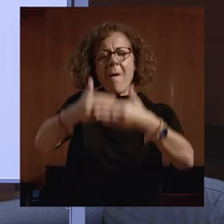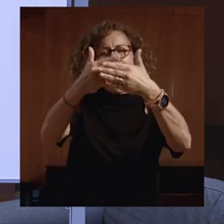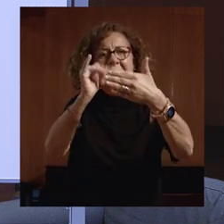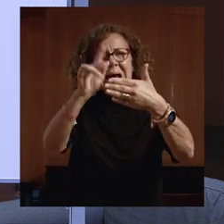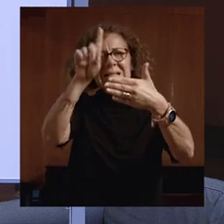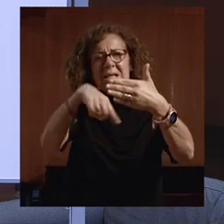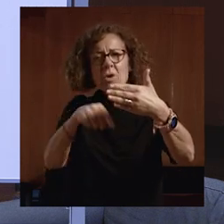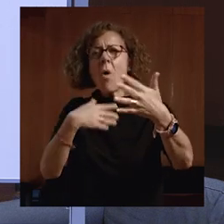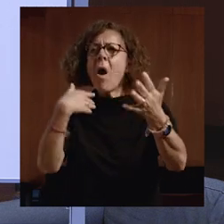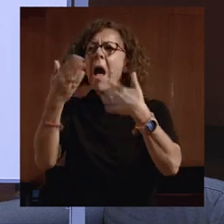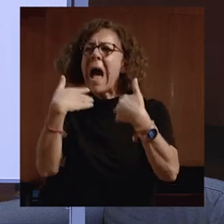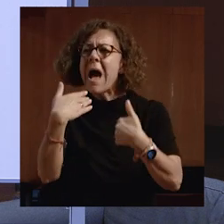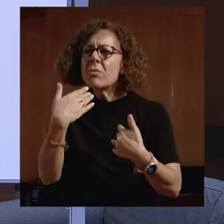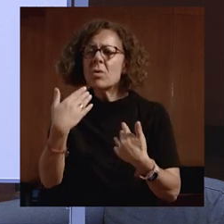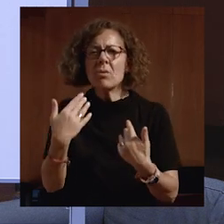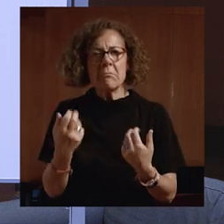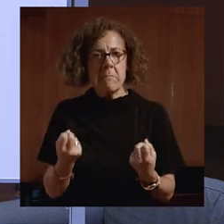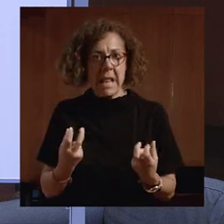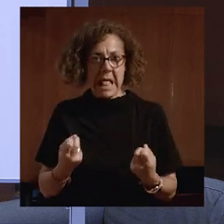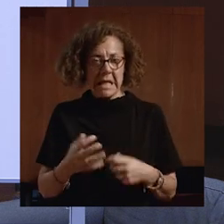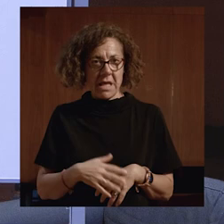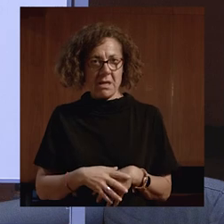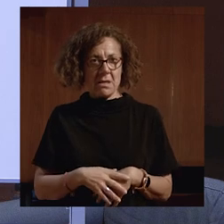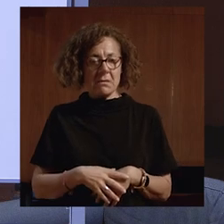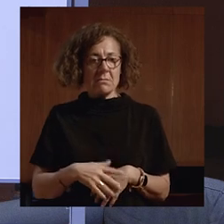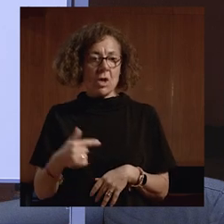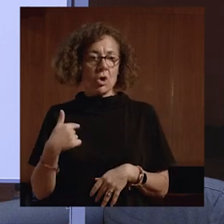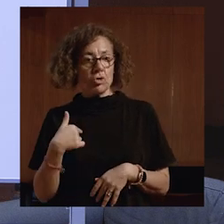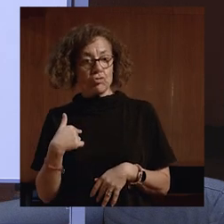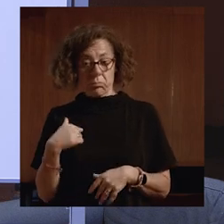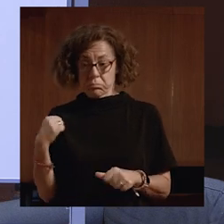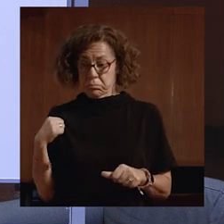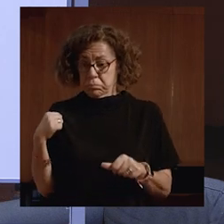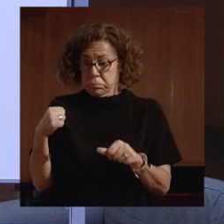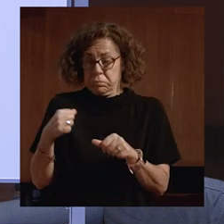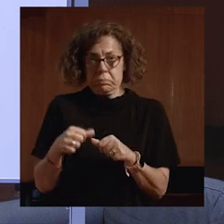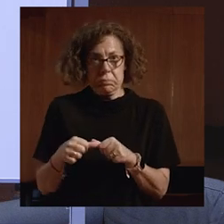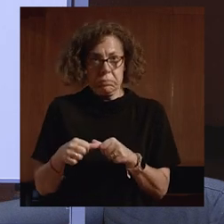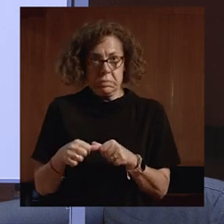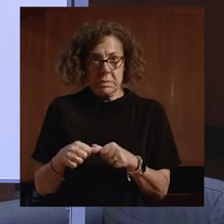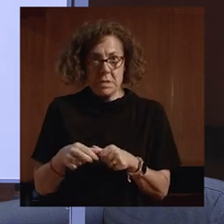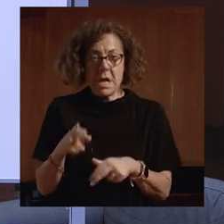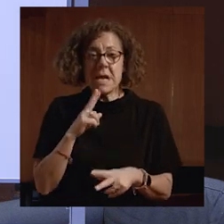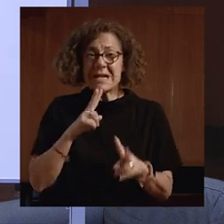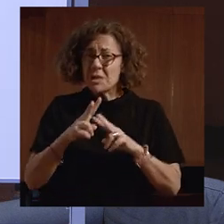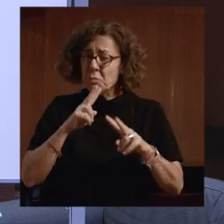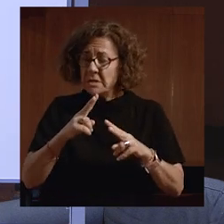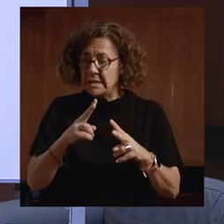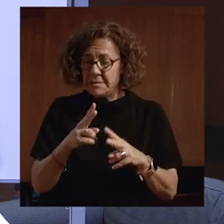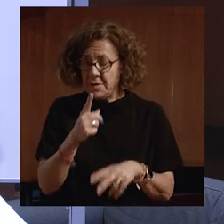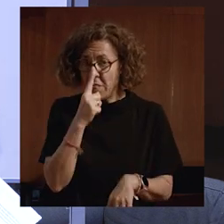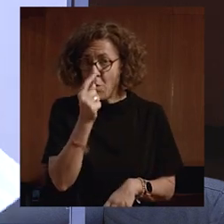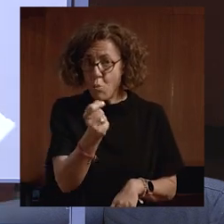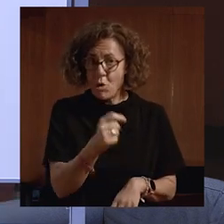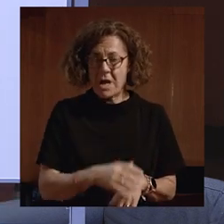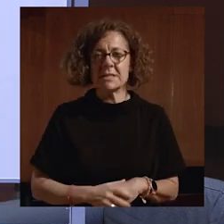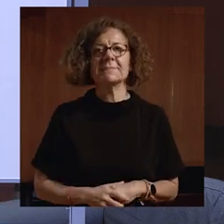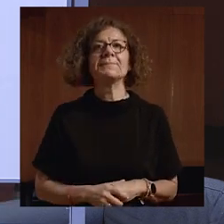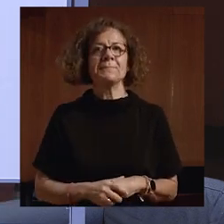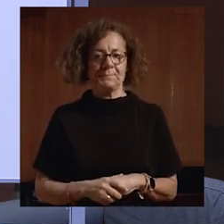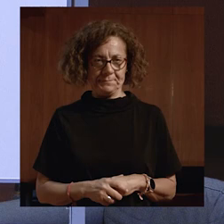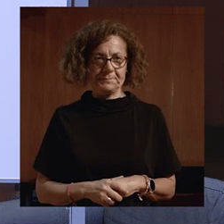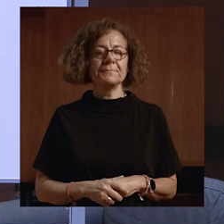el público? ¿No? ¿Para qué? Yo, en la línea un poco de todo esto, no voy a dar muchas respuestas. Vale.